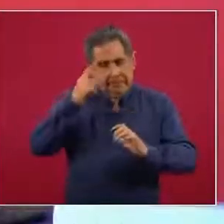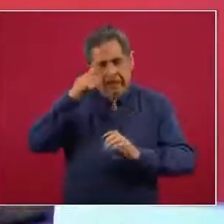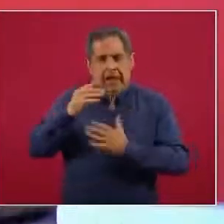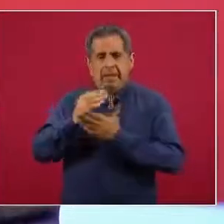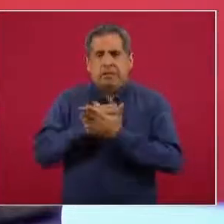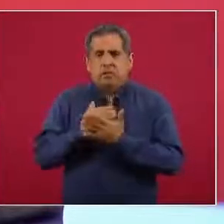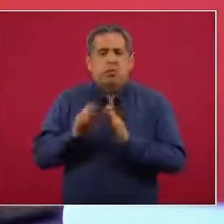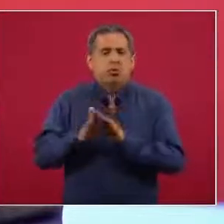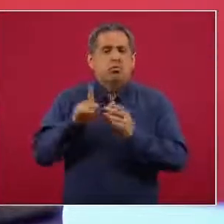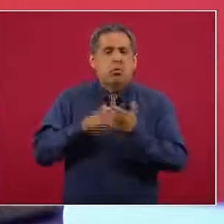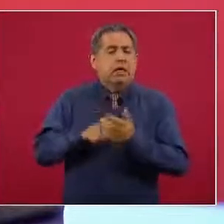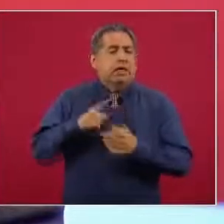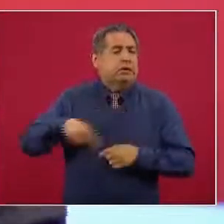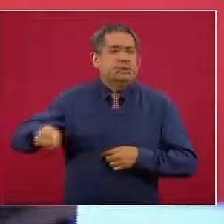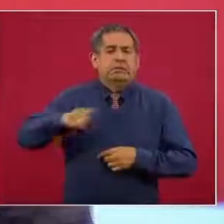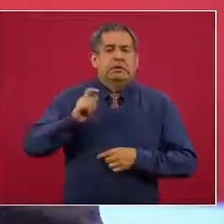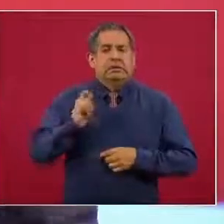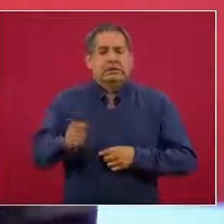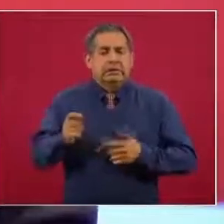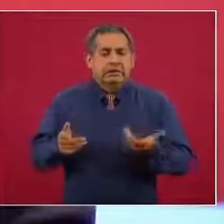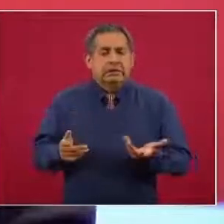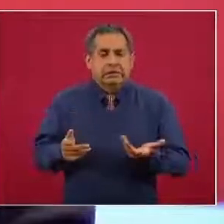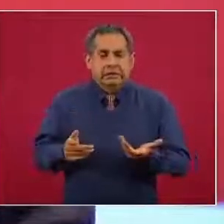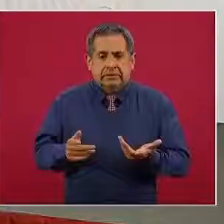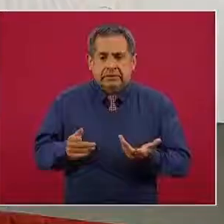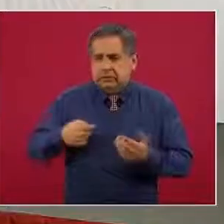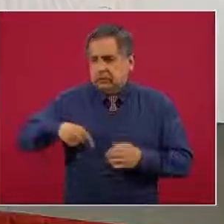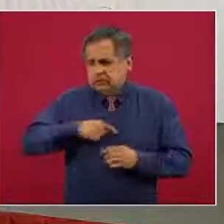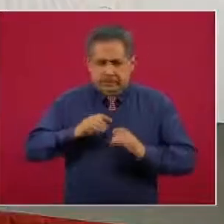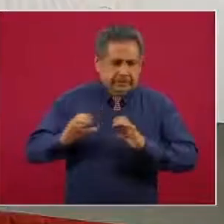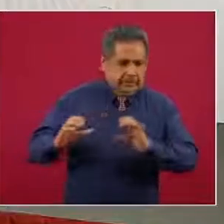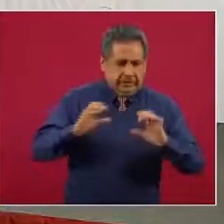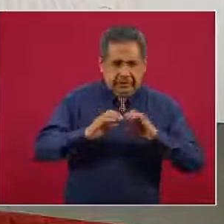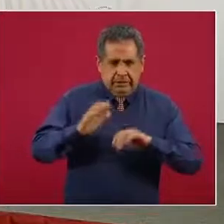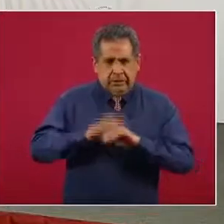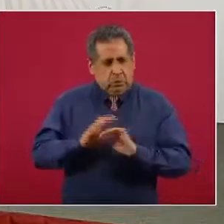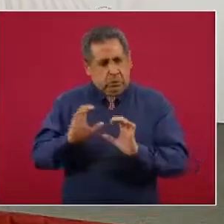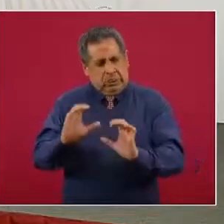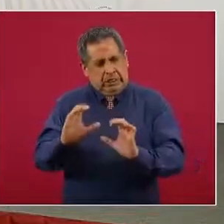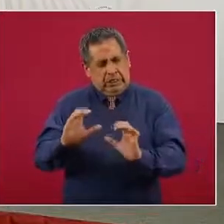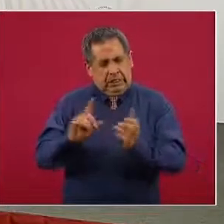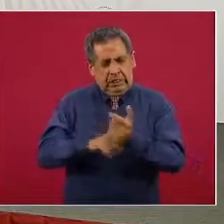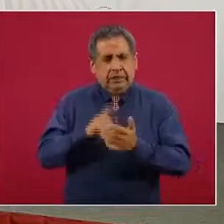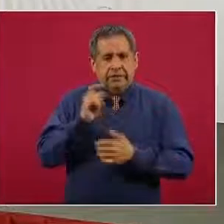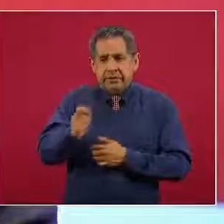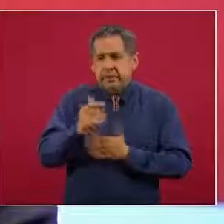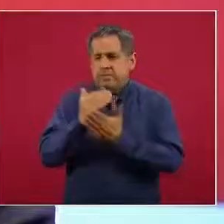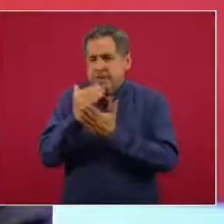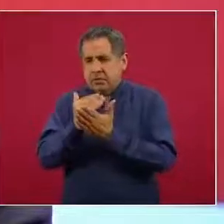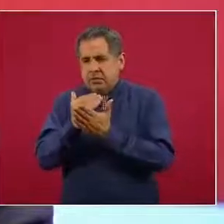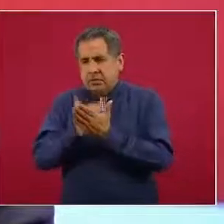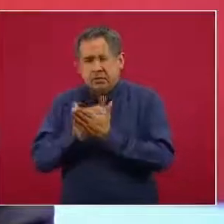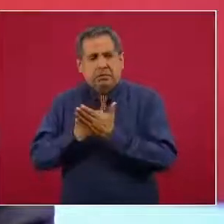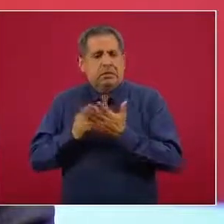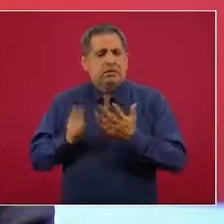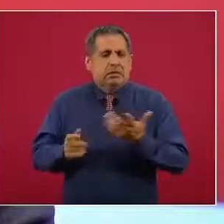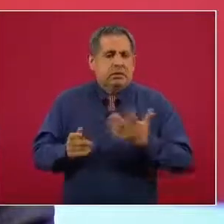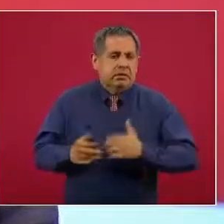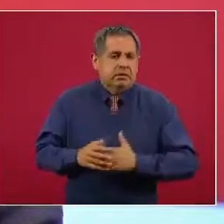ubicar lo que estamos viviendo y poderlo vivir de la manera más productiva, disminuyendo los